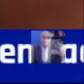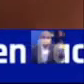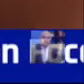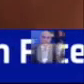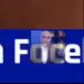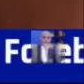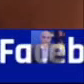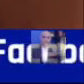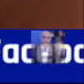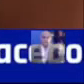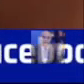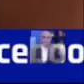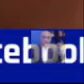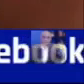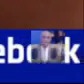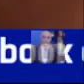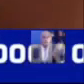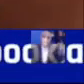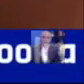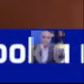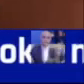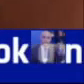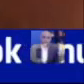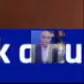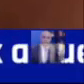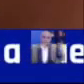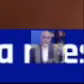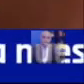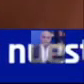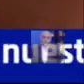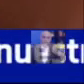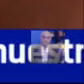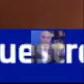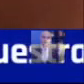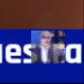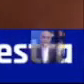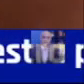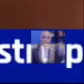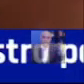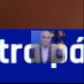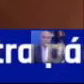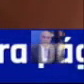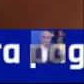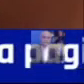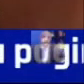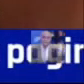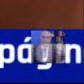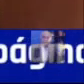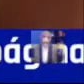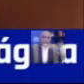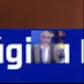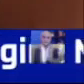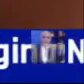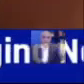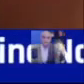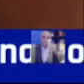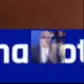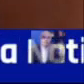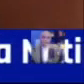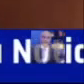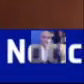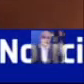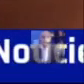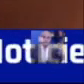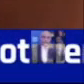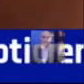hace muchísimo tiempo que Denise Dresser dejó de ser una voz creíble, una